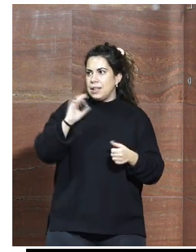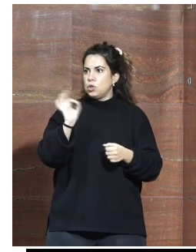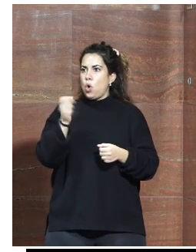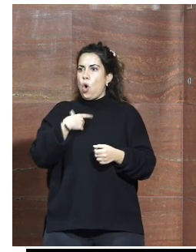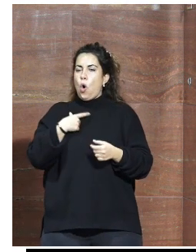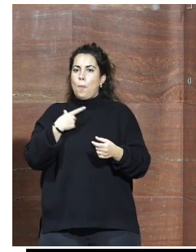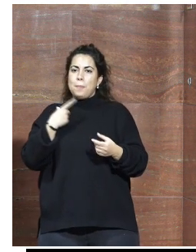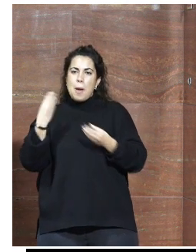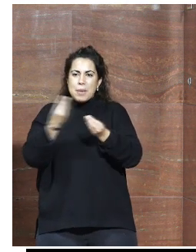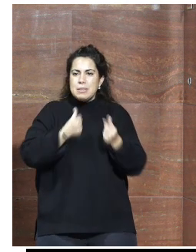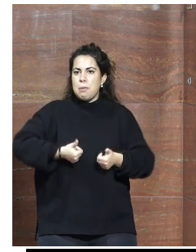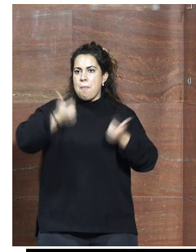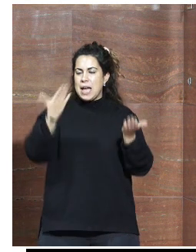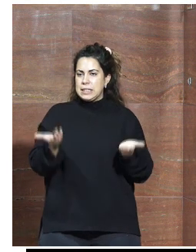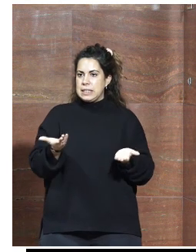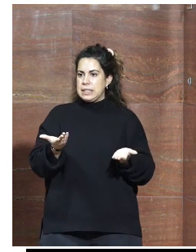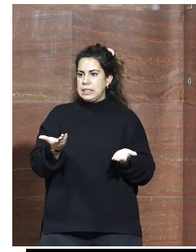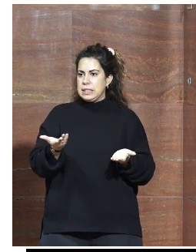previsible.